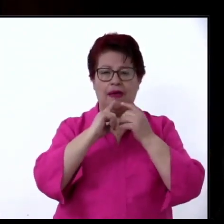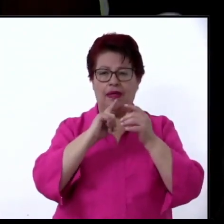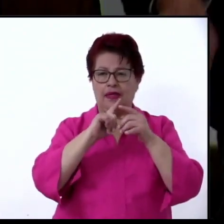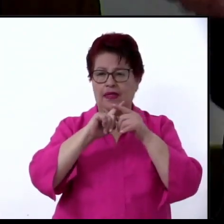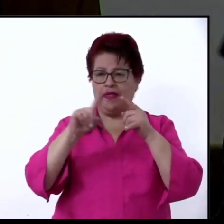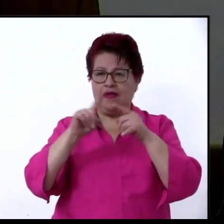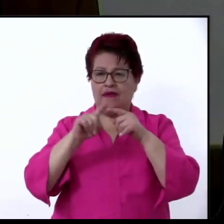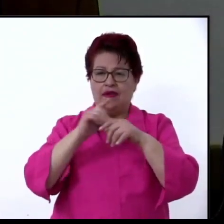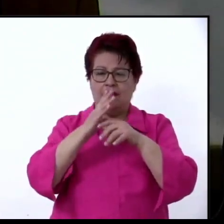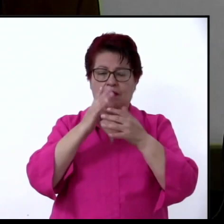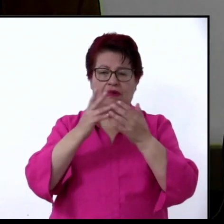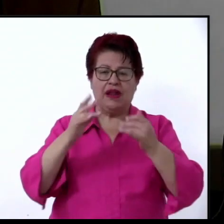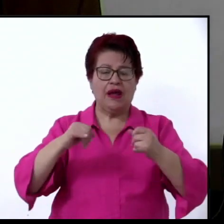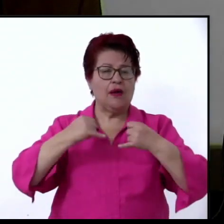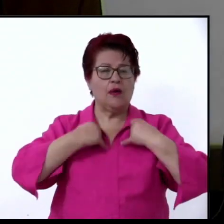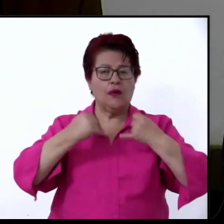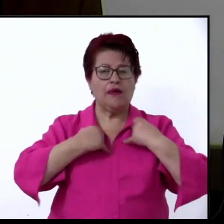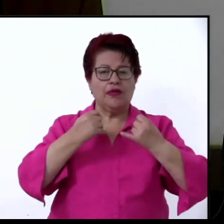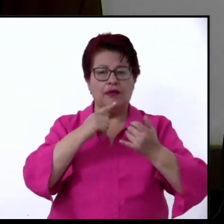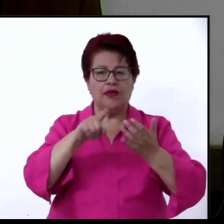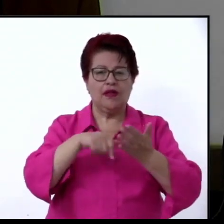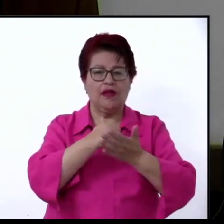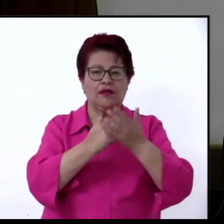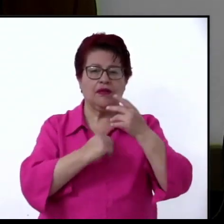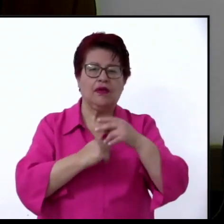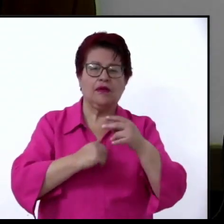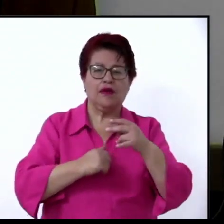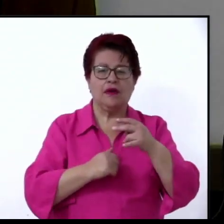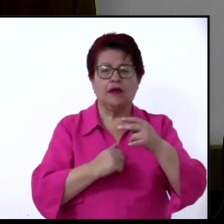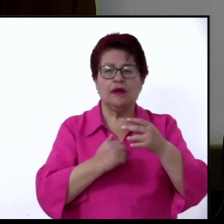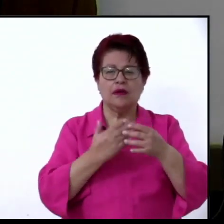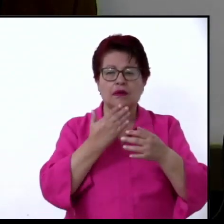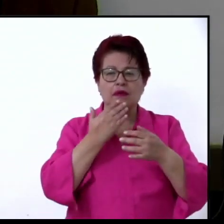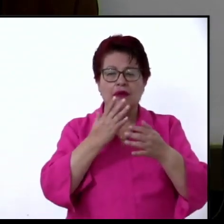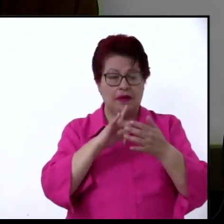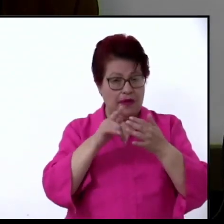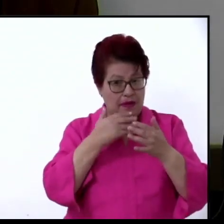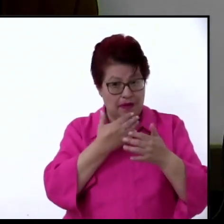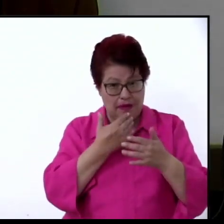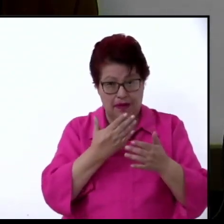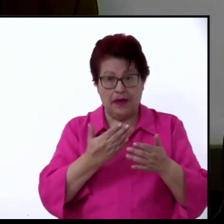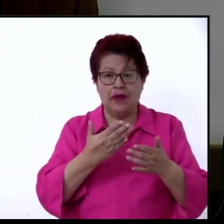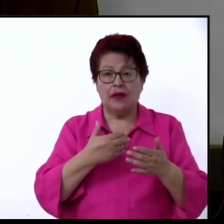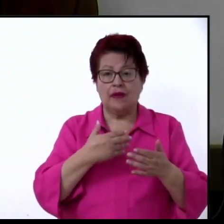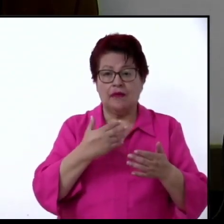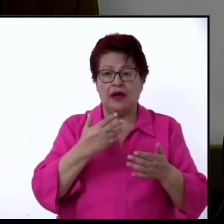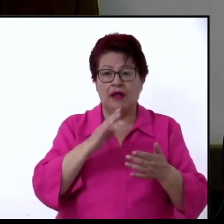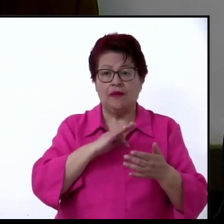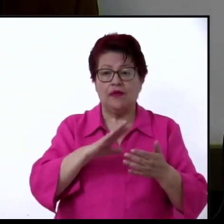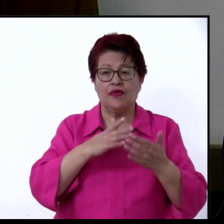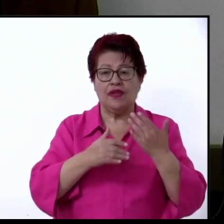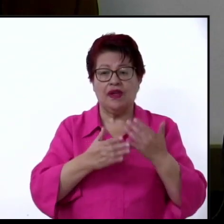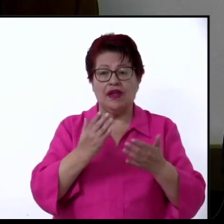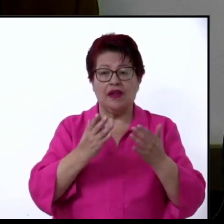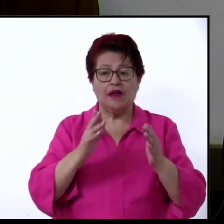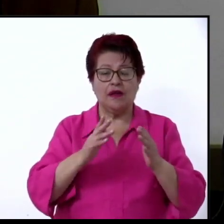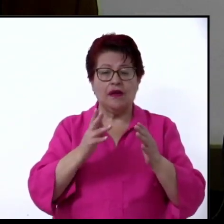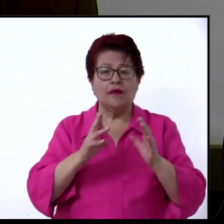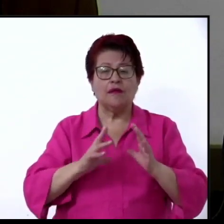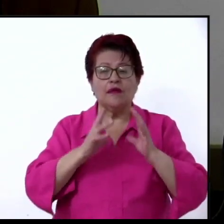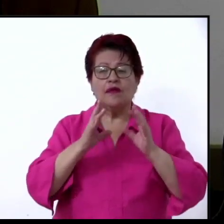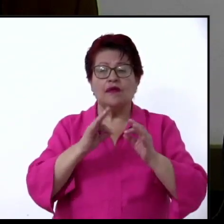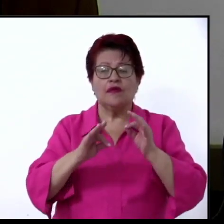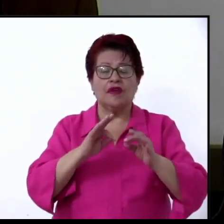la empleabilidad de las juventudes de la Ciudad de México. Te lo vamos a compartir, diputada, para poder profundizar en las